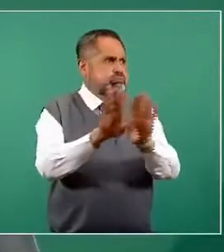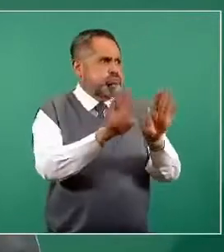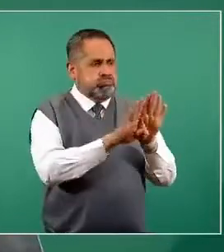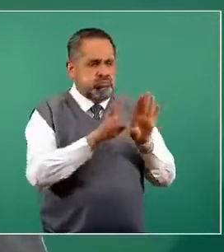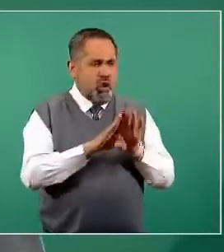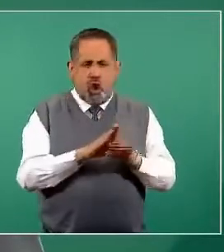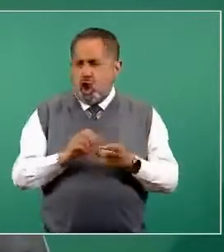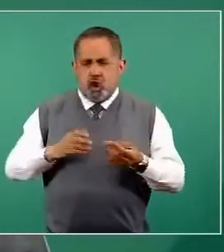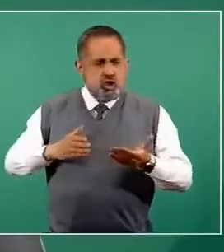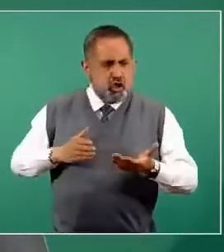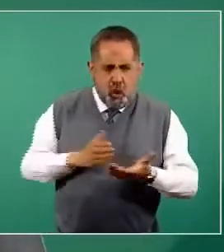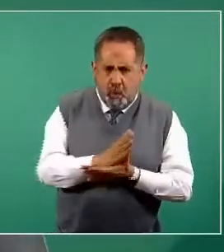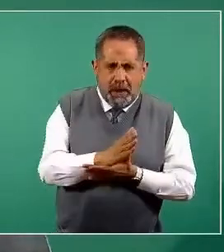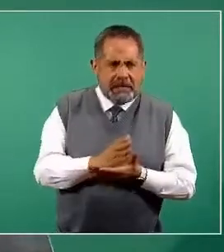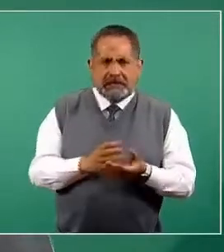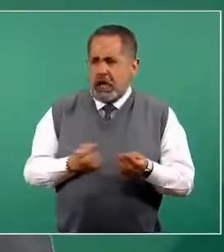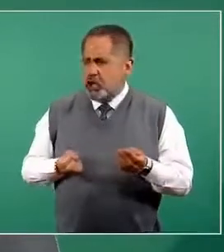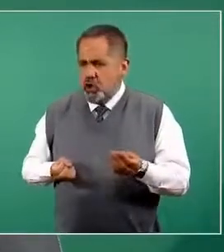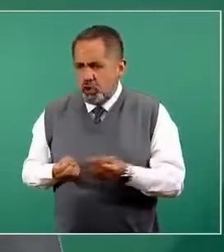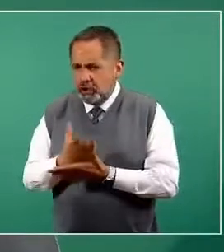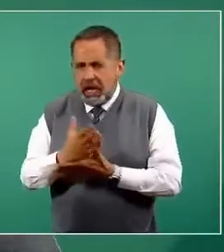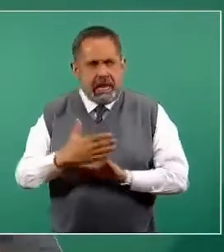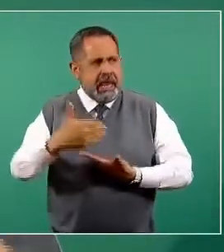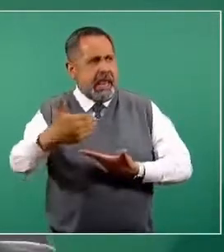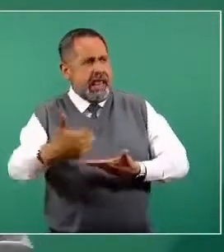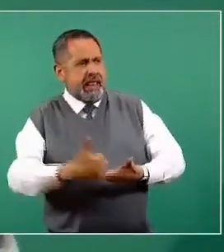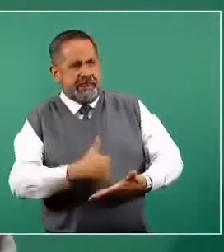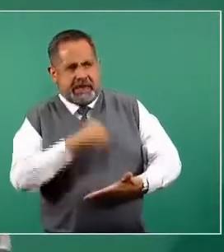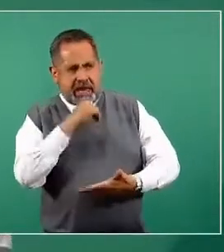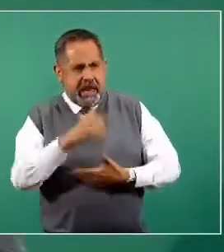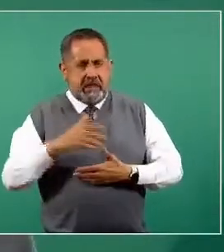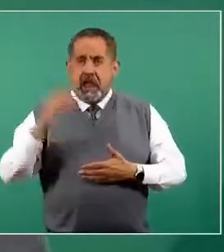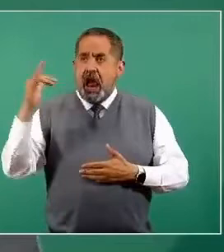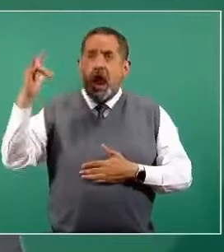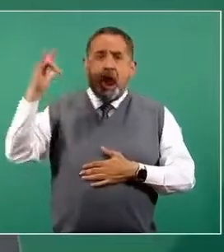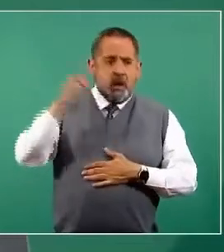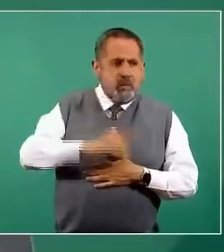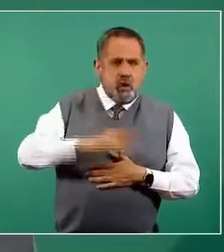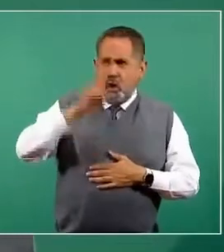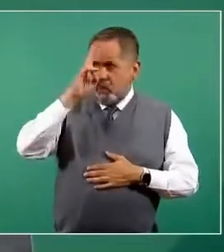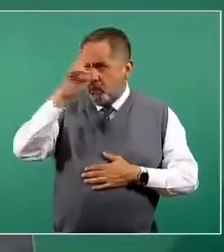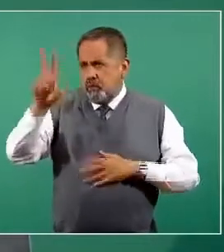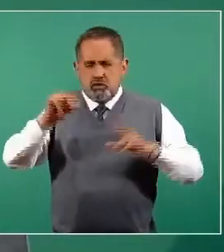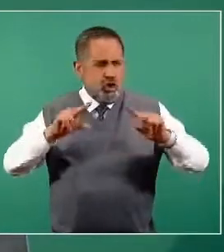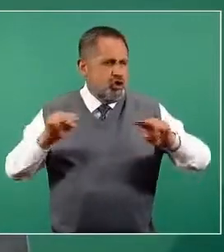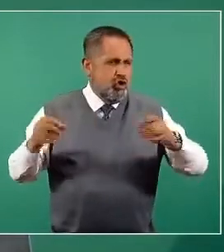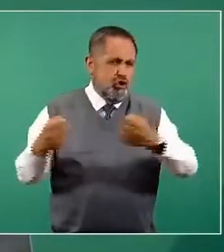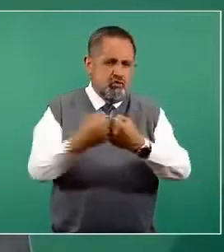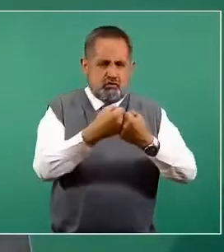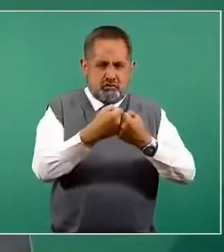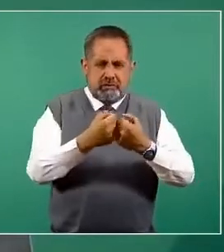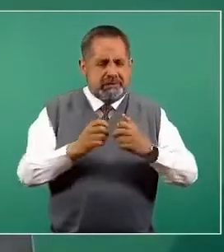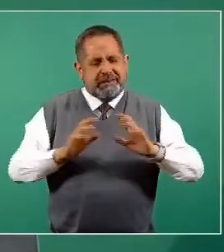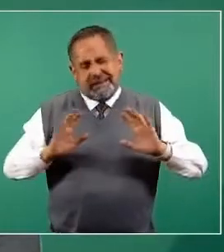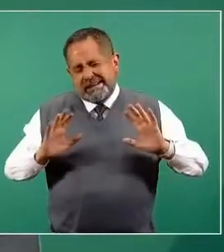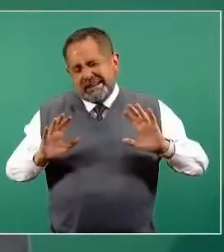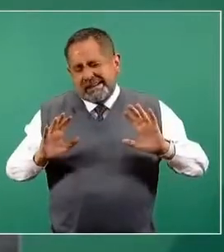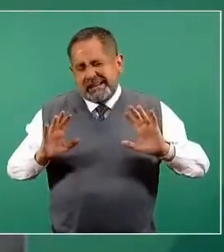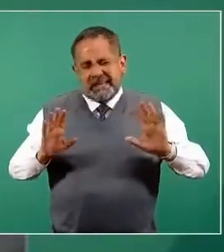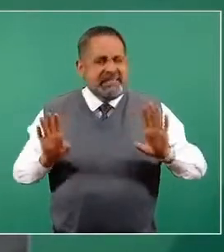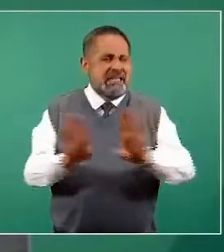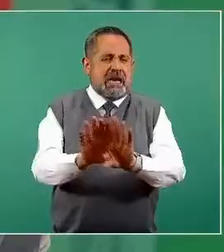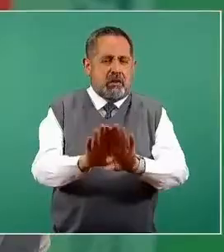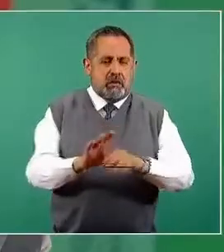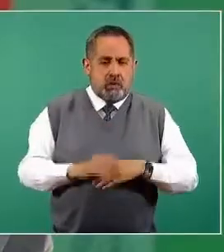físicas, terrestres, marítimas, aéreas, cancelar vuelos, prohibir ingresos o incluso tan solo el exigir